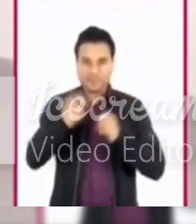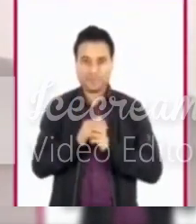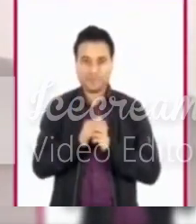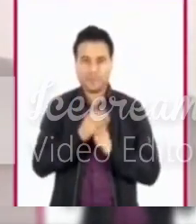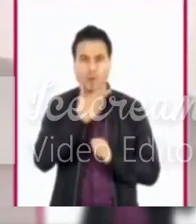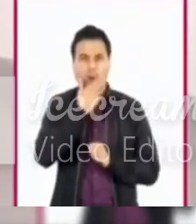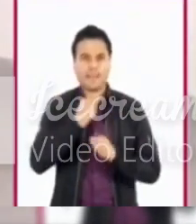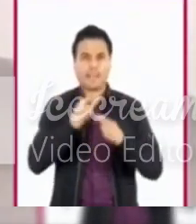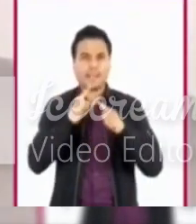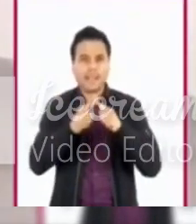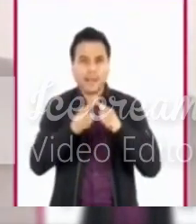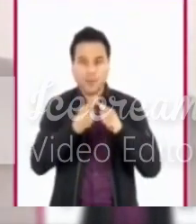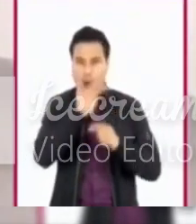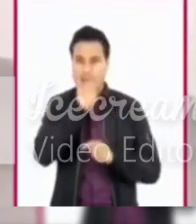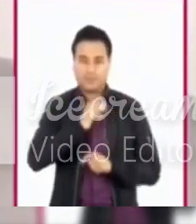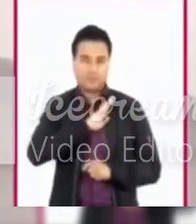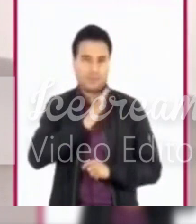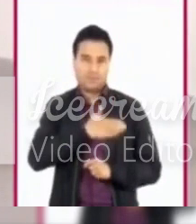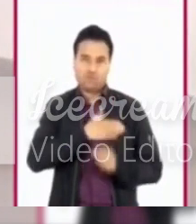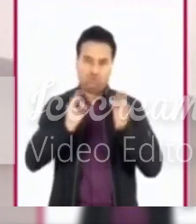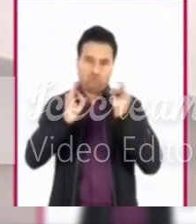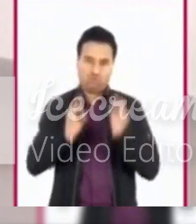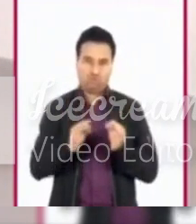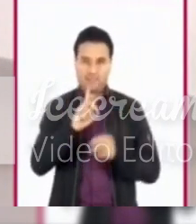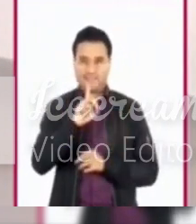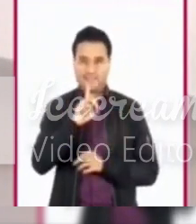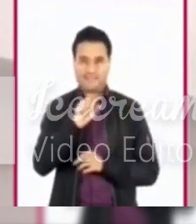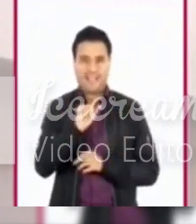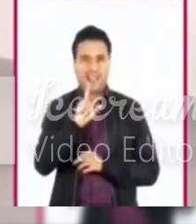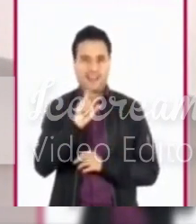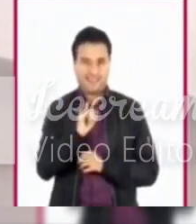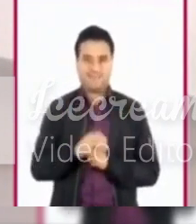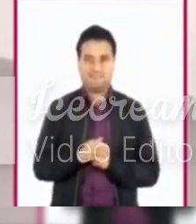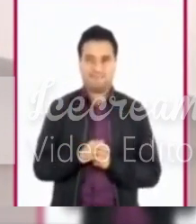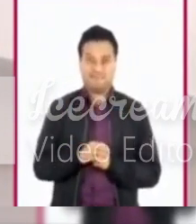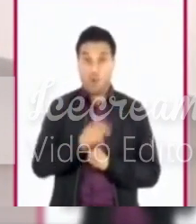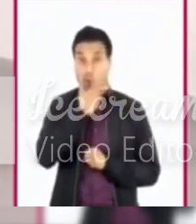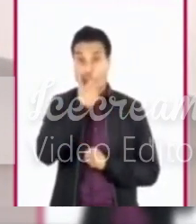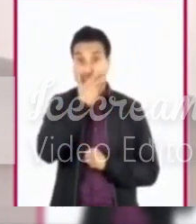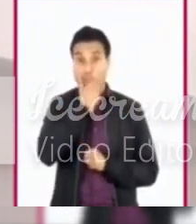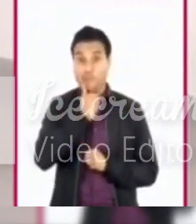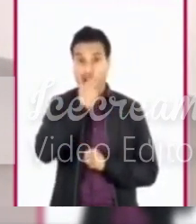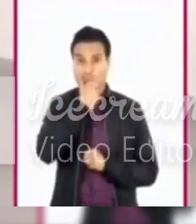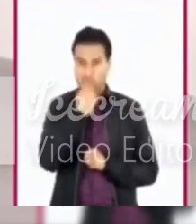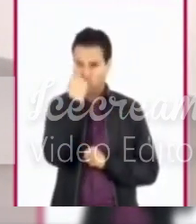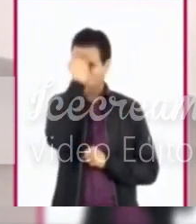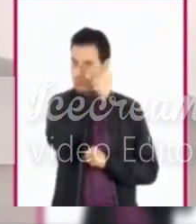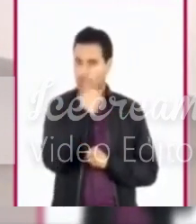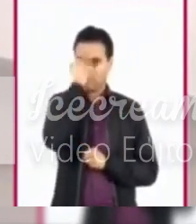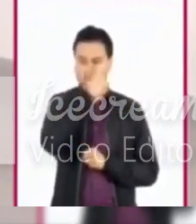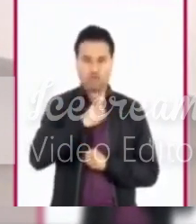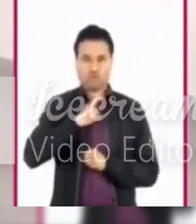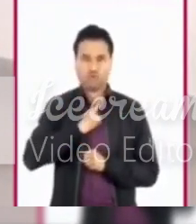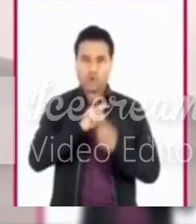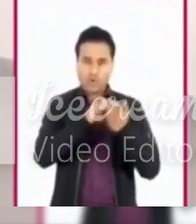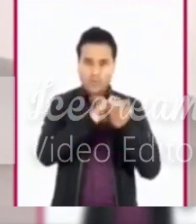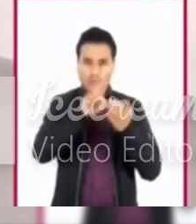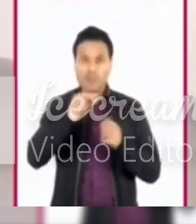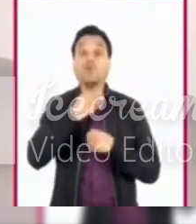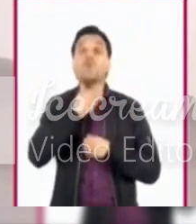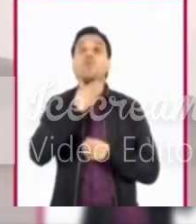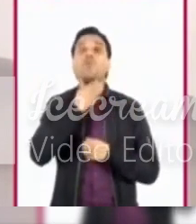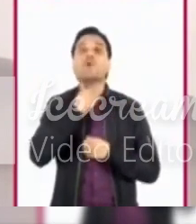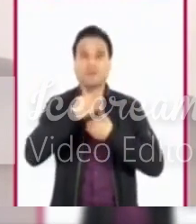un pintor español atrevido e ingenioso. En su autorretrato, mirándose a él mismo con un cuello tan alto que